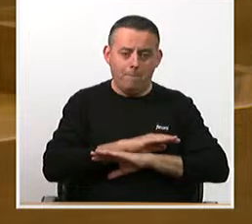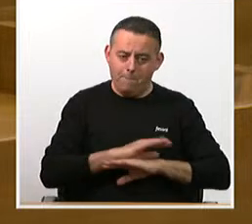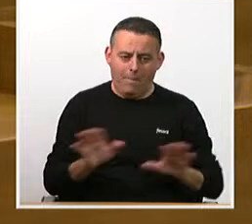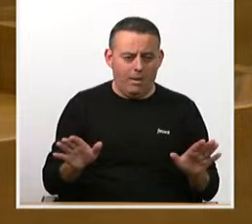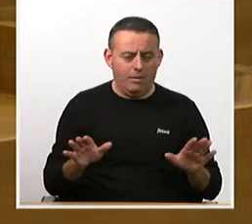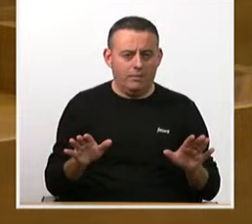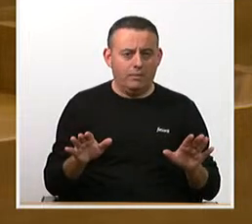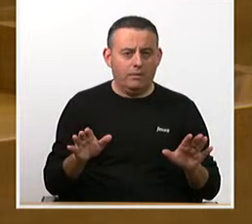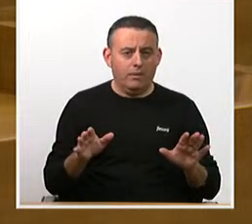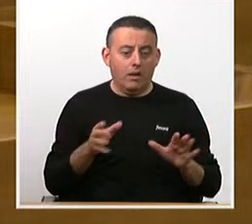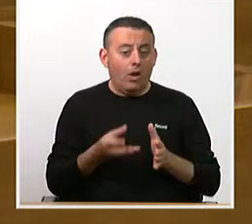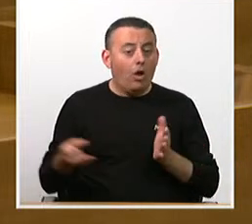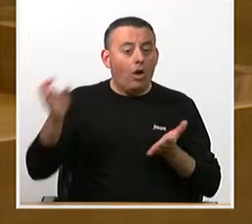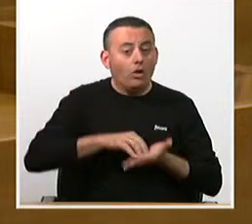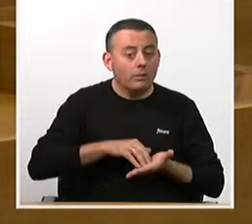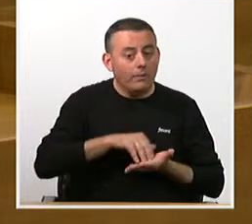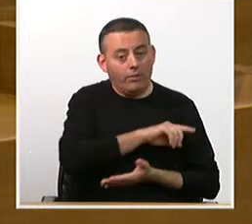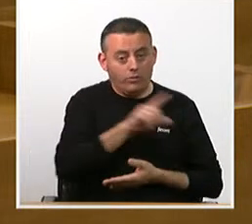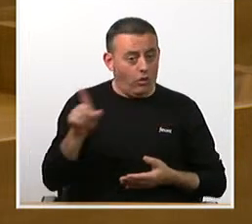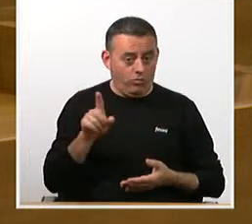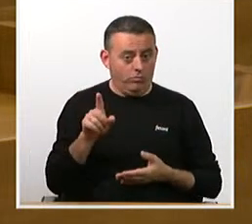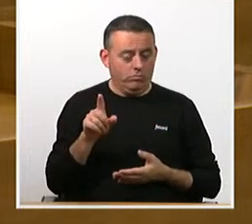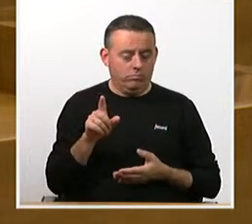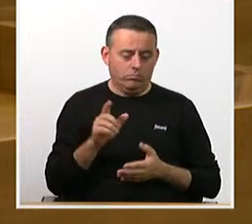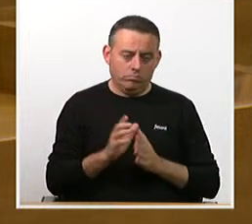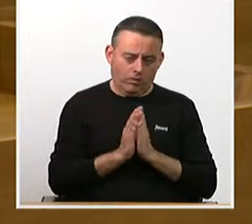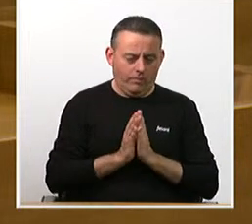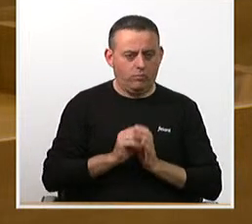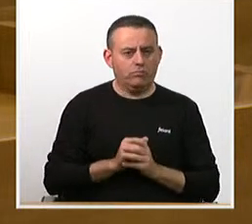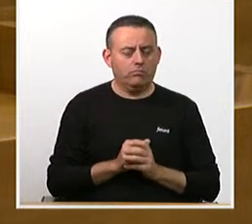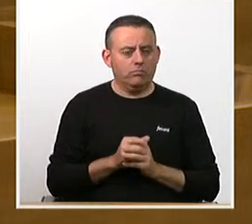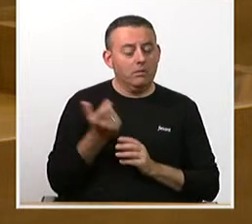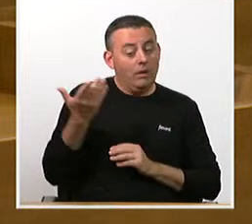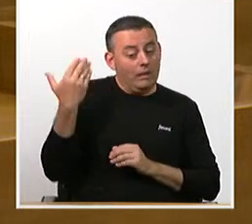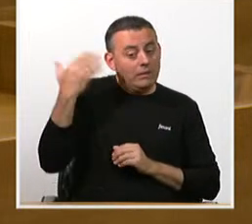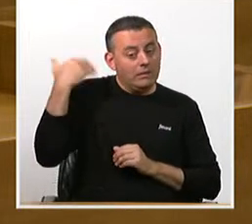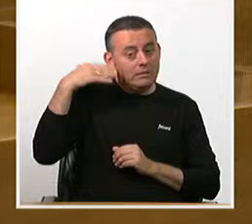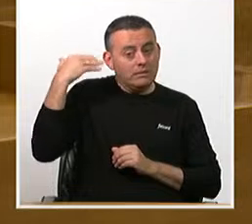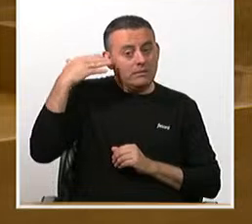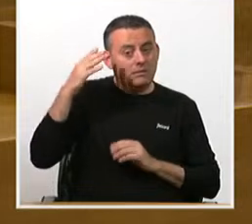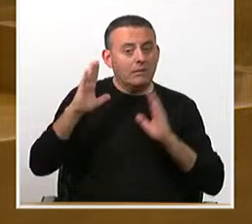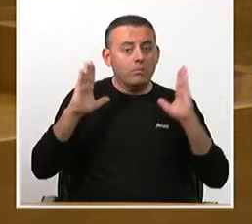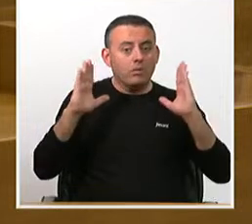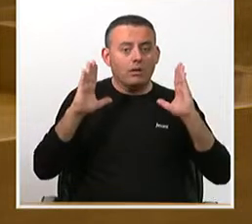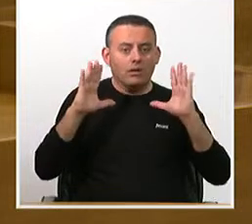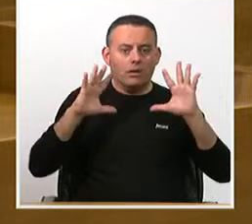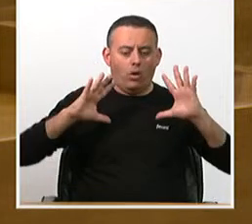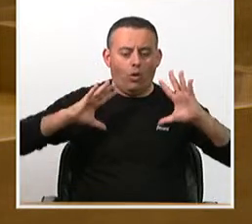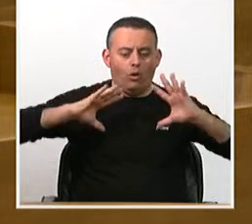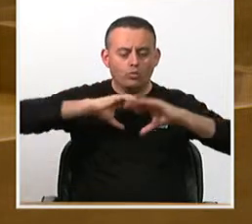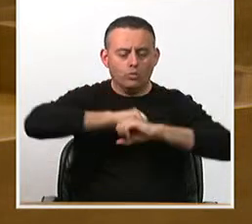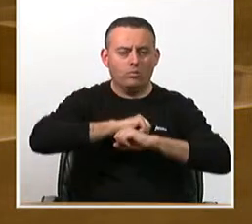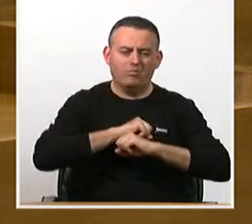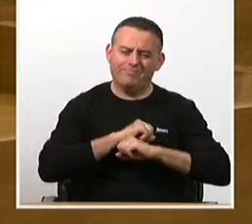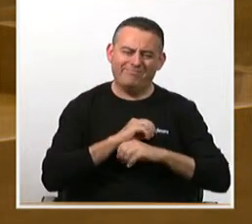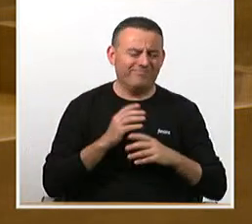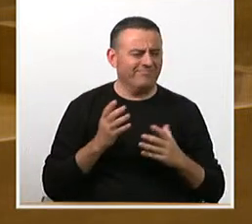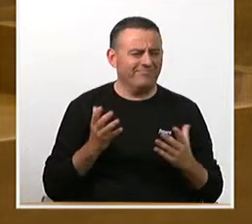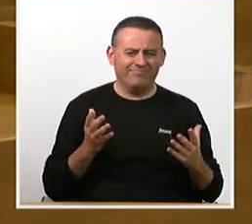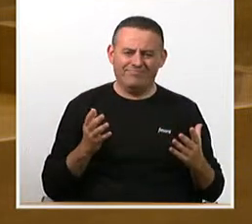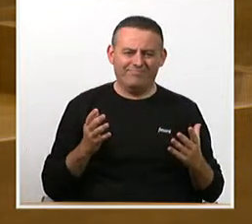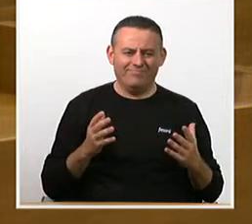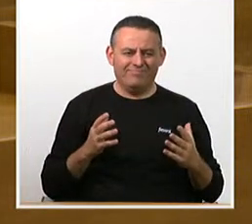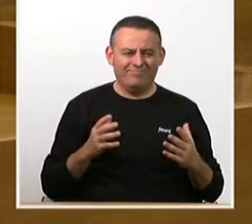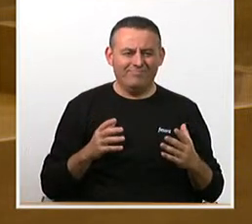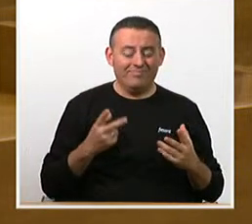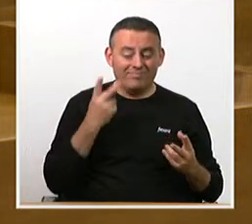favor no la repitamos no queremos volver a esos días oscuros en la que la política enseñó su peor cara aprendemos aprendamos de